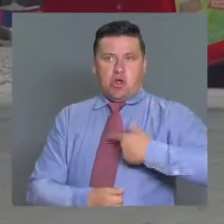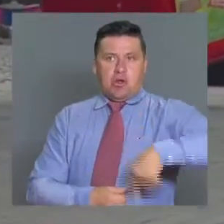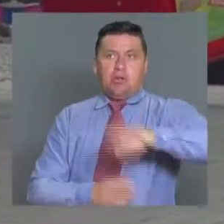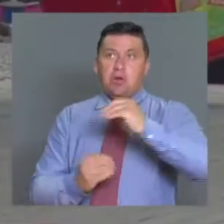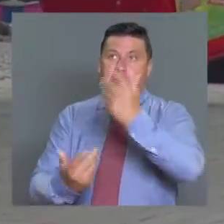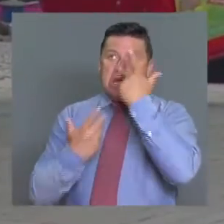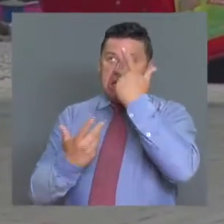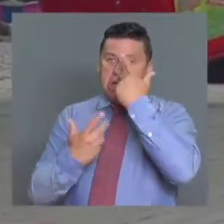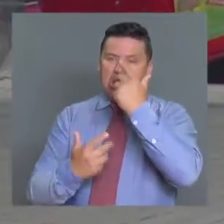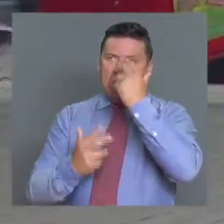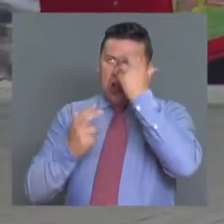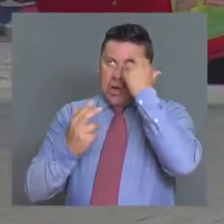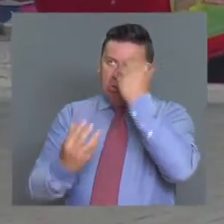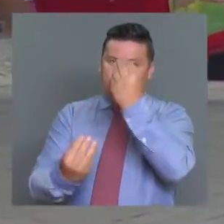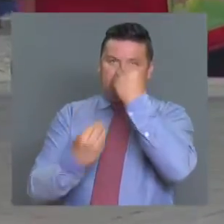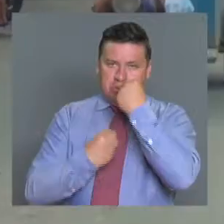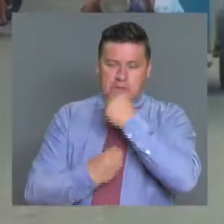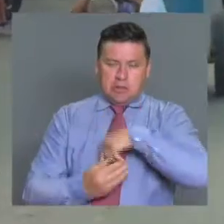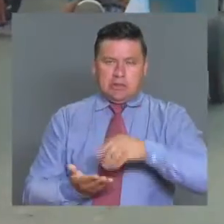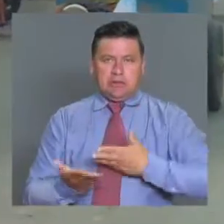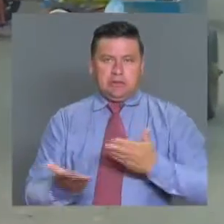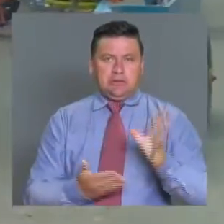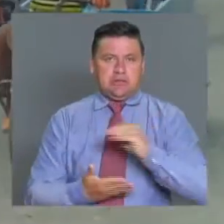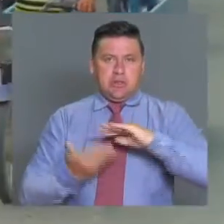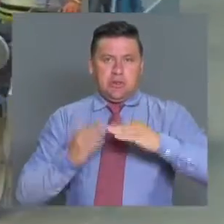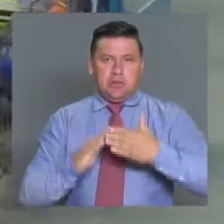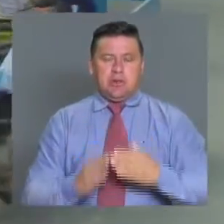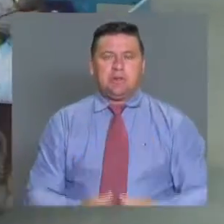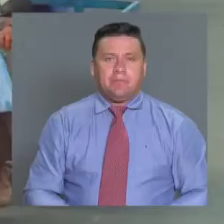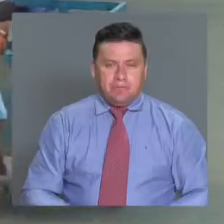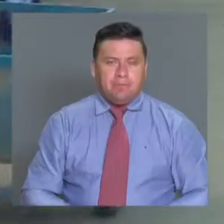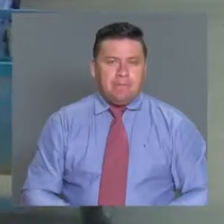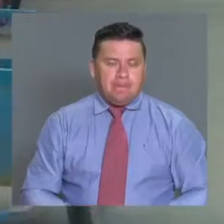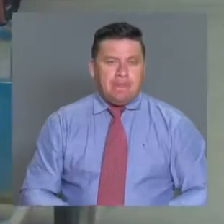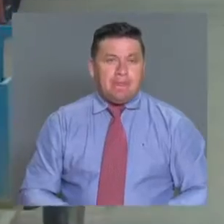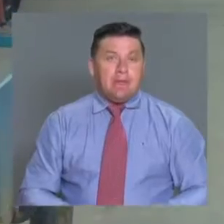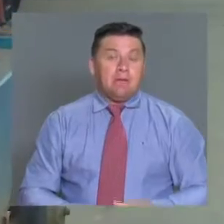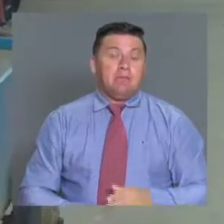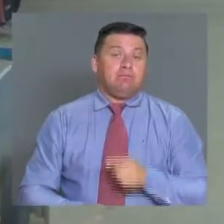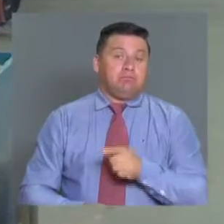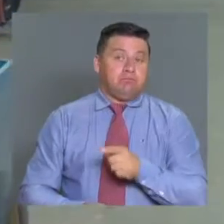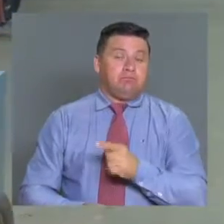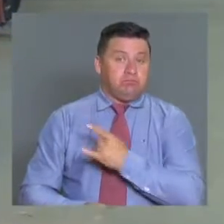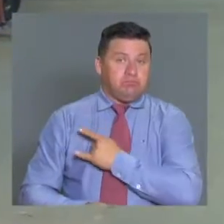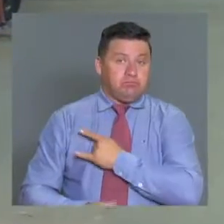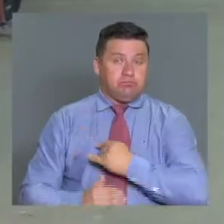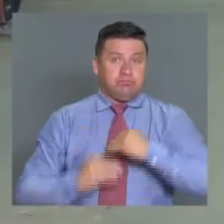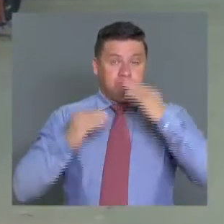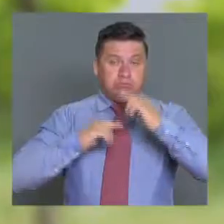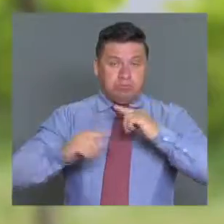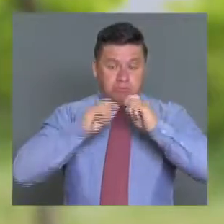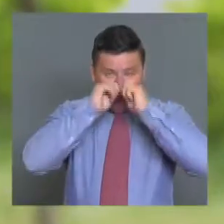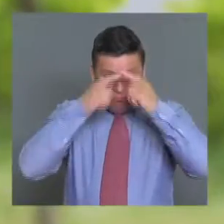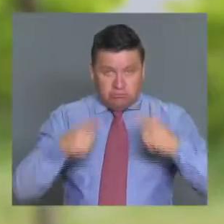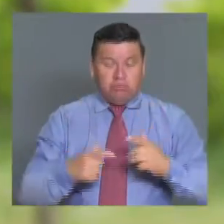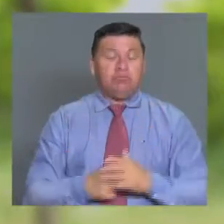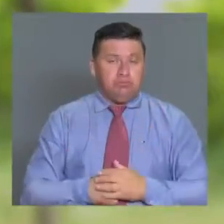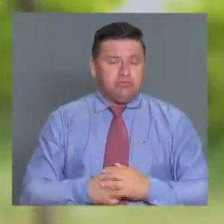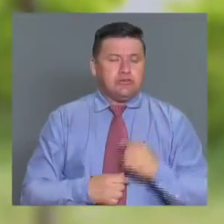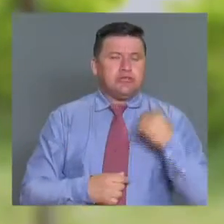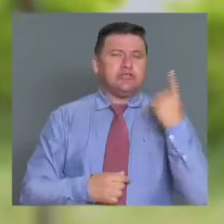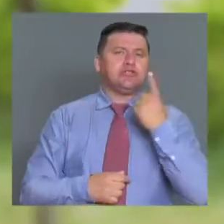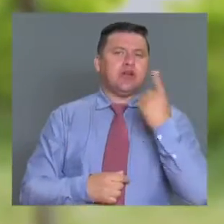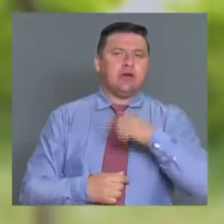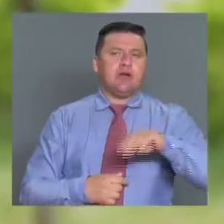que se capaciten y pongan sus conocimientos al servicio de sus comunidades la escuela superior de administración pública no